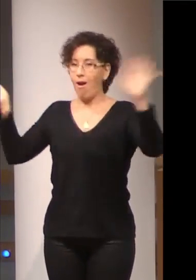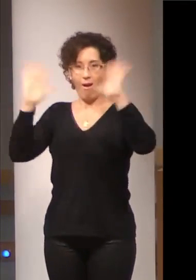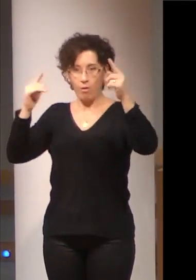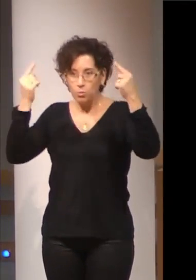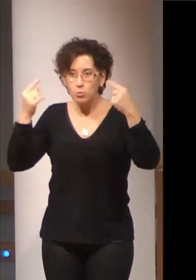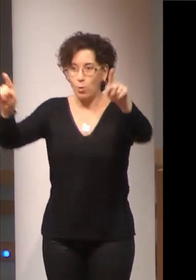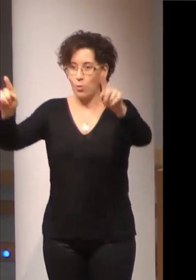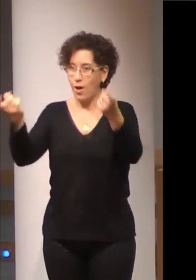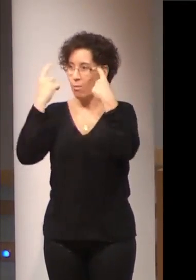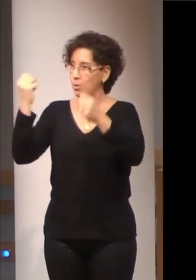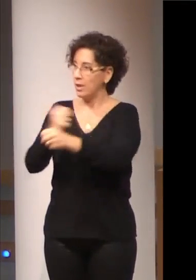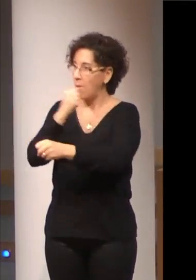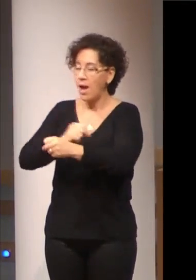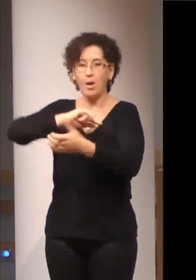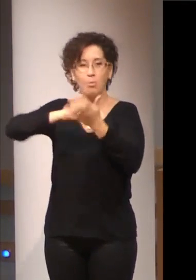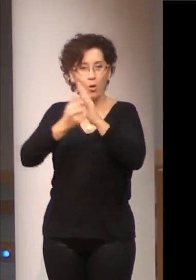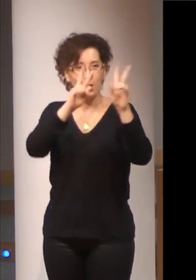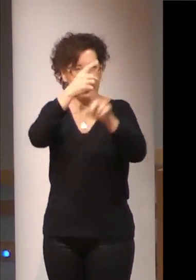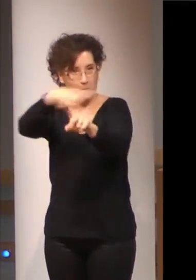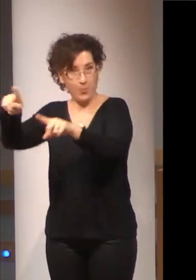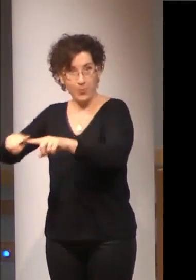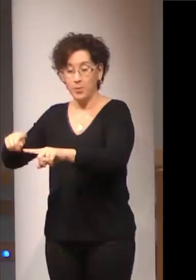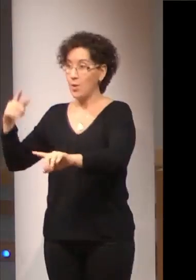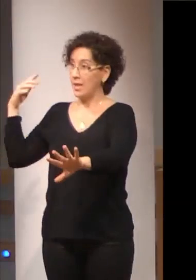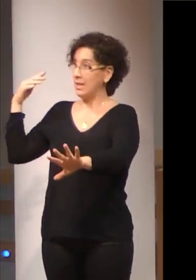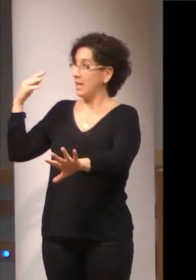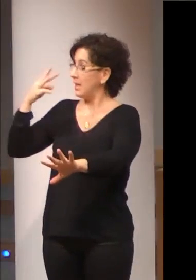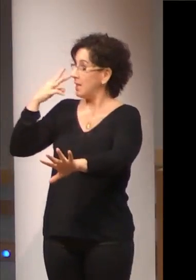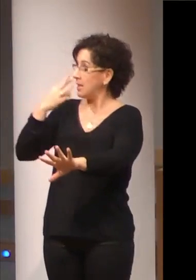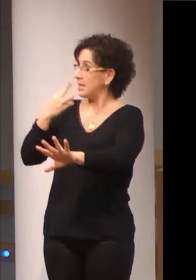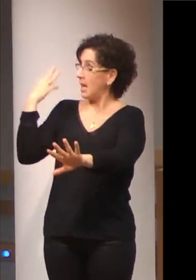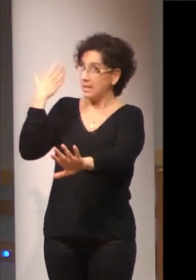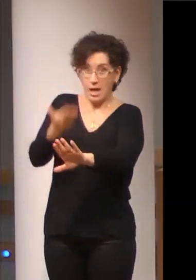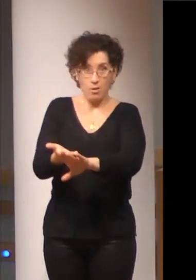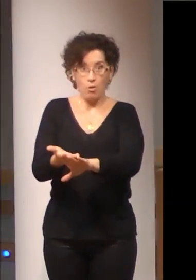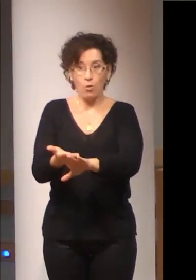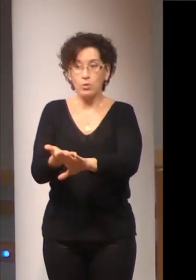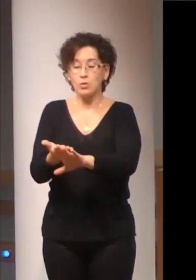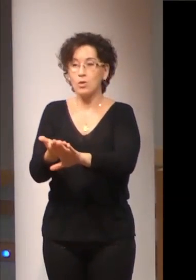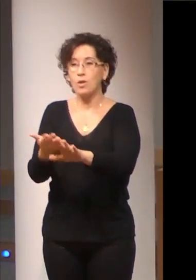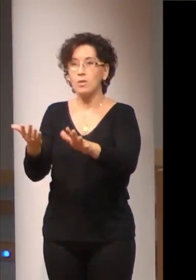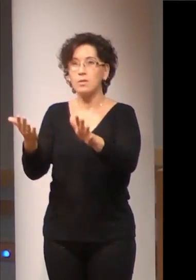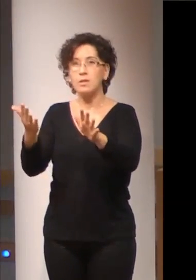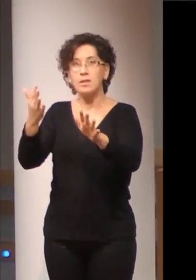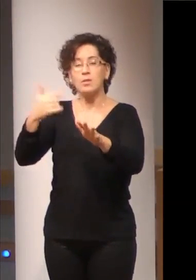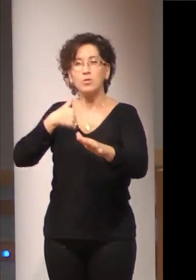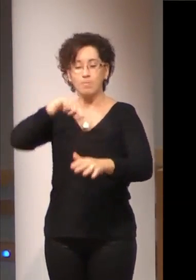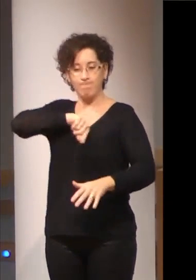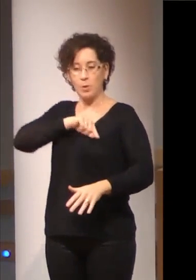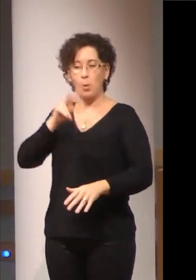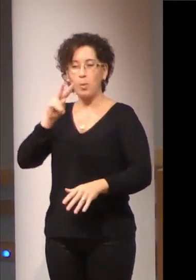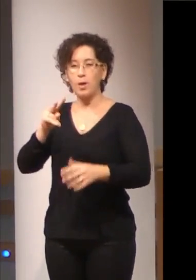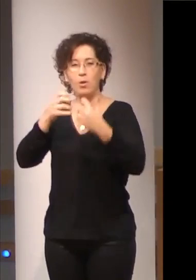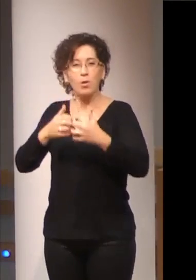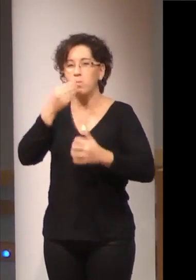en distintas cuestiones. En los últimos años, en los últimos 3 años concretamente, creo que lo que me está funcionando mejor son